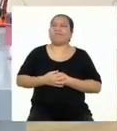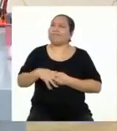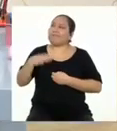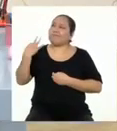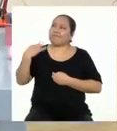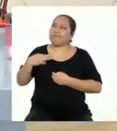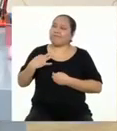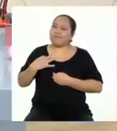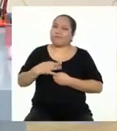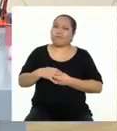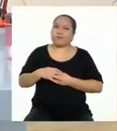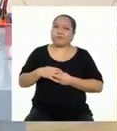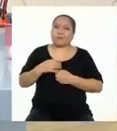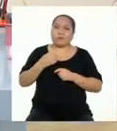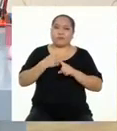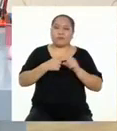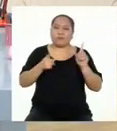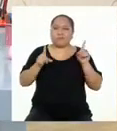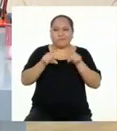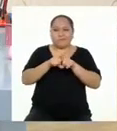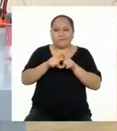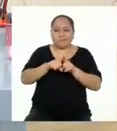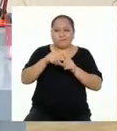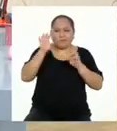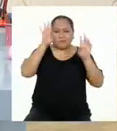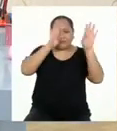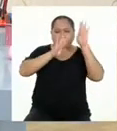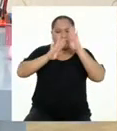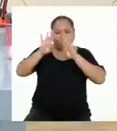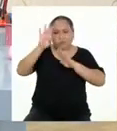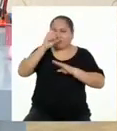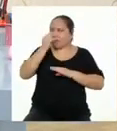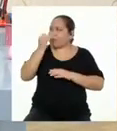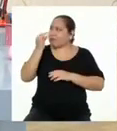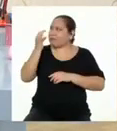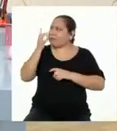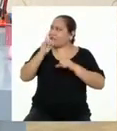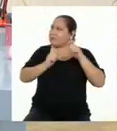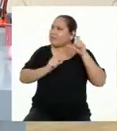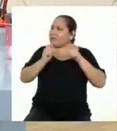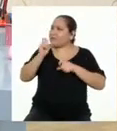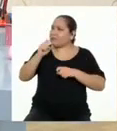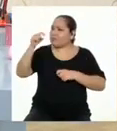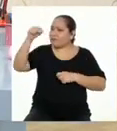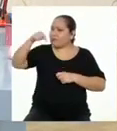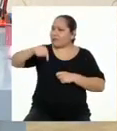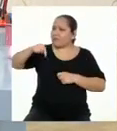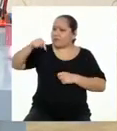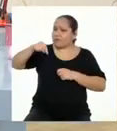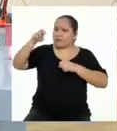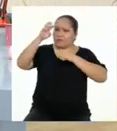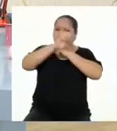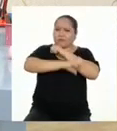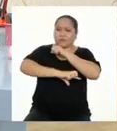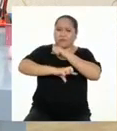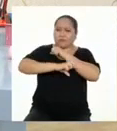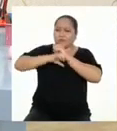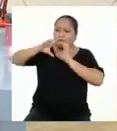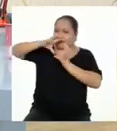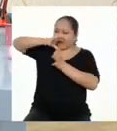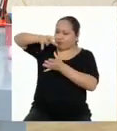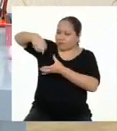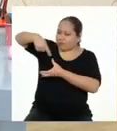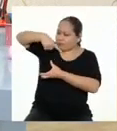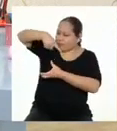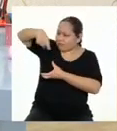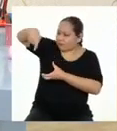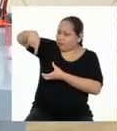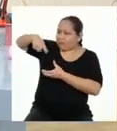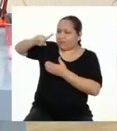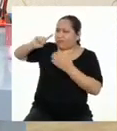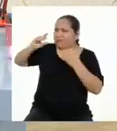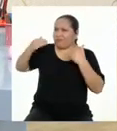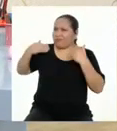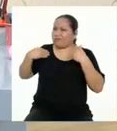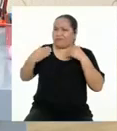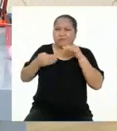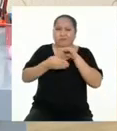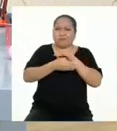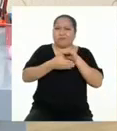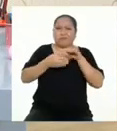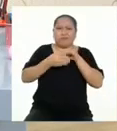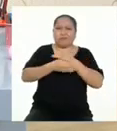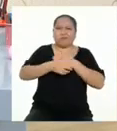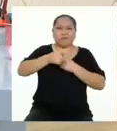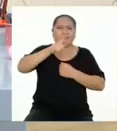Es verdad, pero también me preocupa que aún haya personas en nuestro país y en el mundo que no tienen acceso al agua